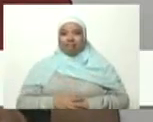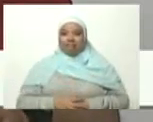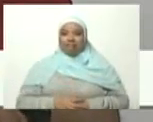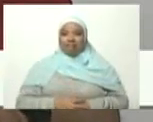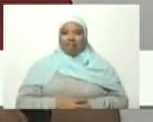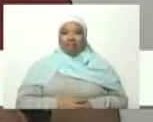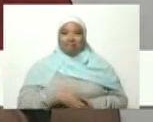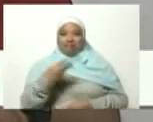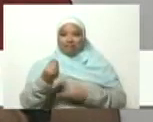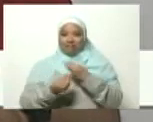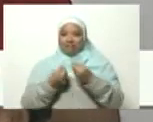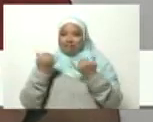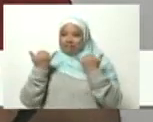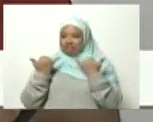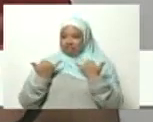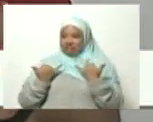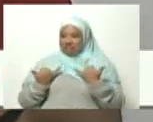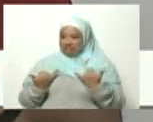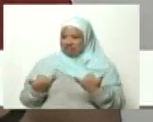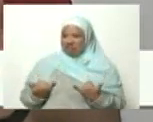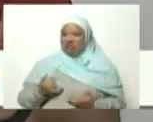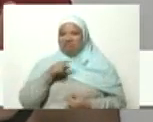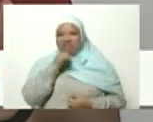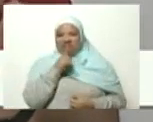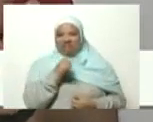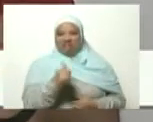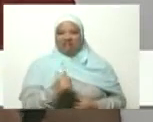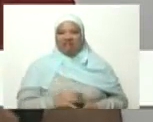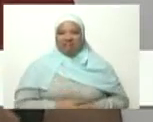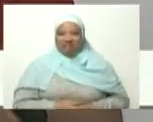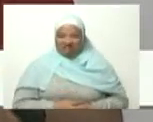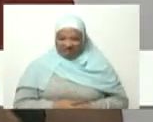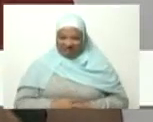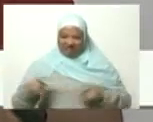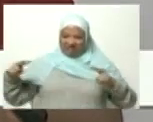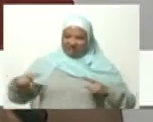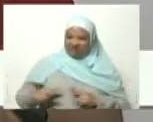al diálogo, porque con la verdad ni temo ni ofendo.